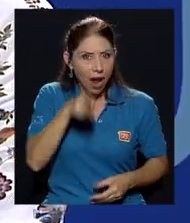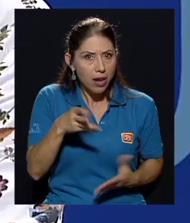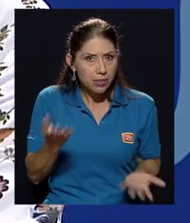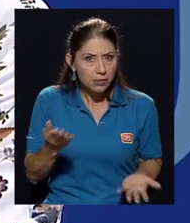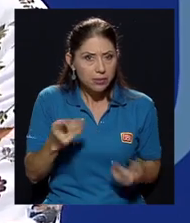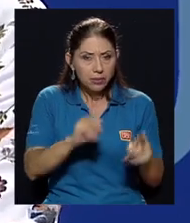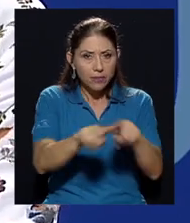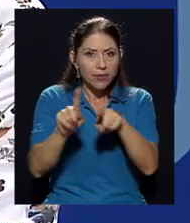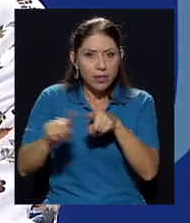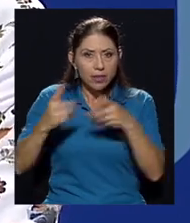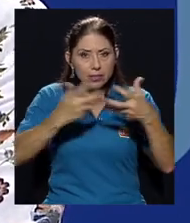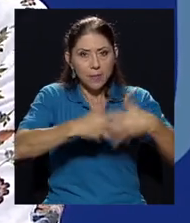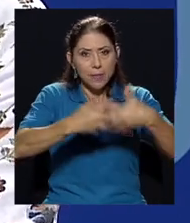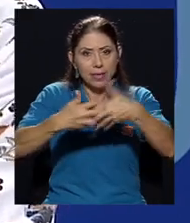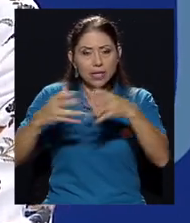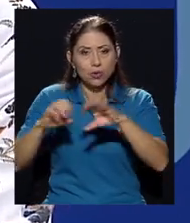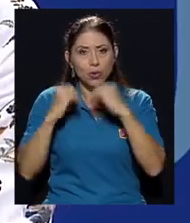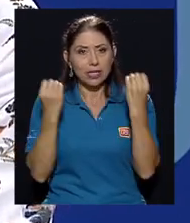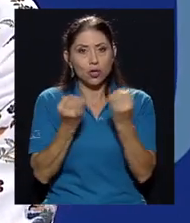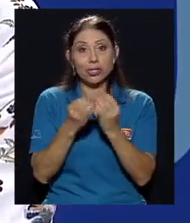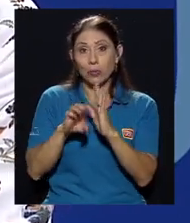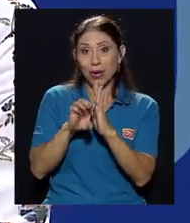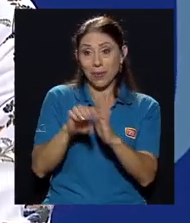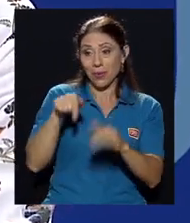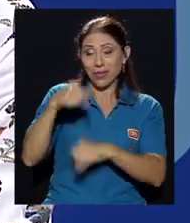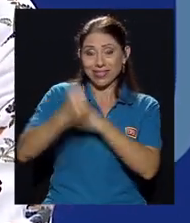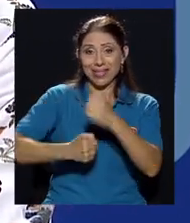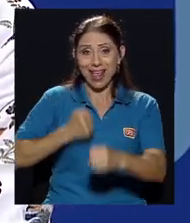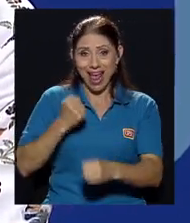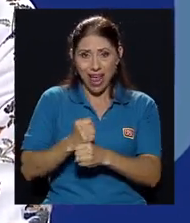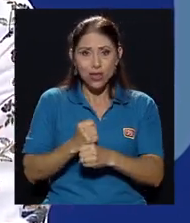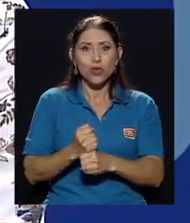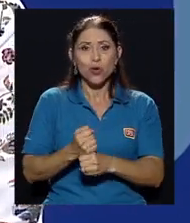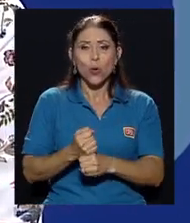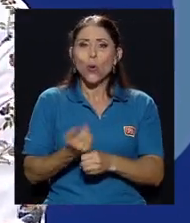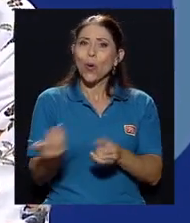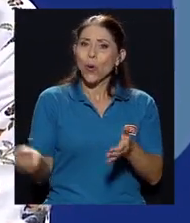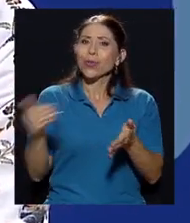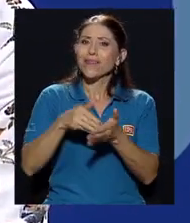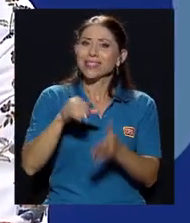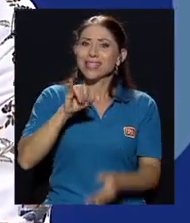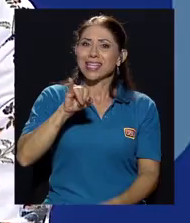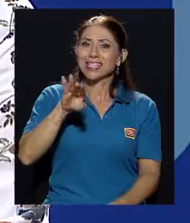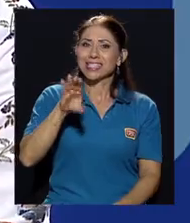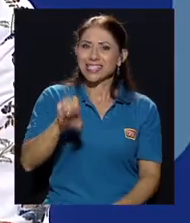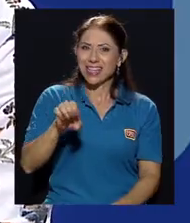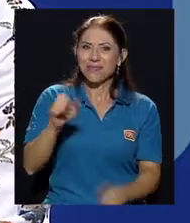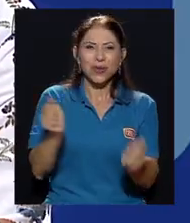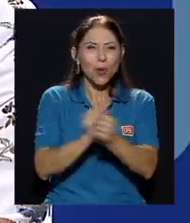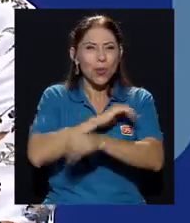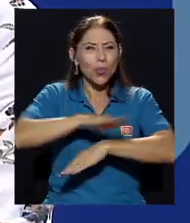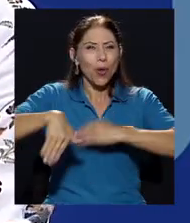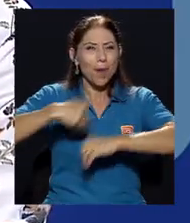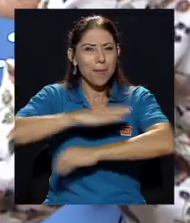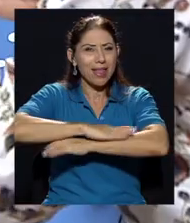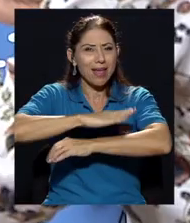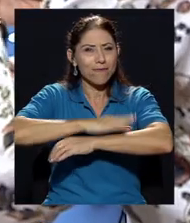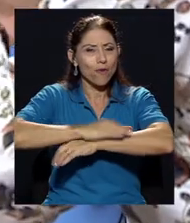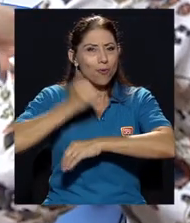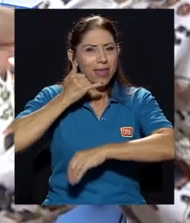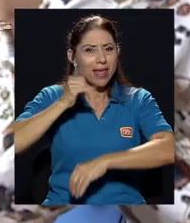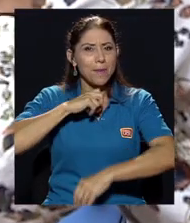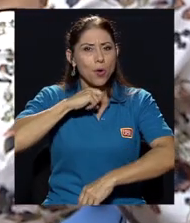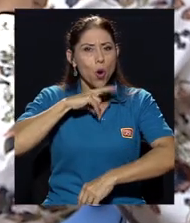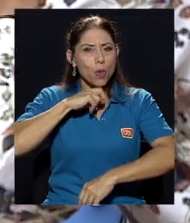diferentes empresas u organizaciones estaba viendo por ejemplo que para este año estaba nuevamente el índice con toda su plataforma de colby